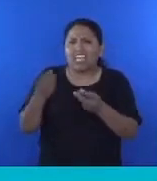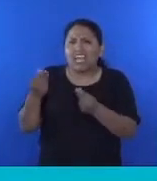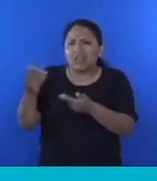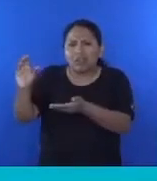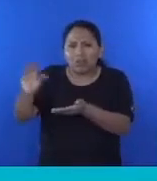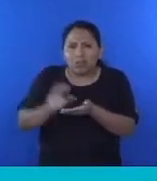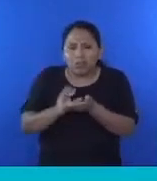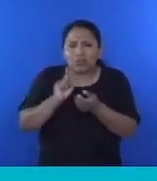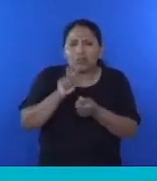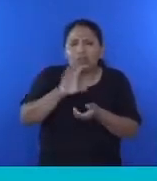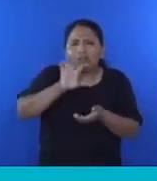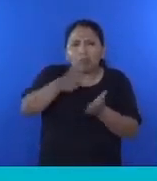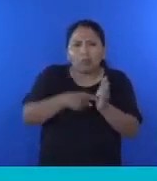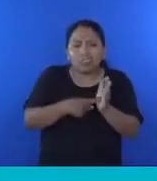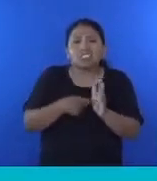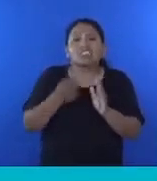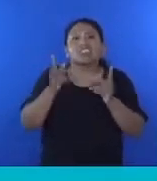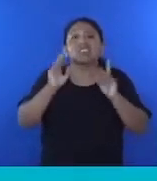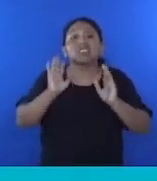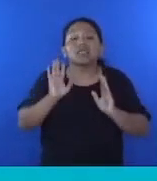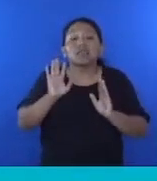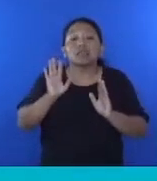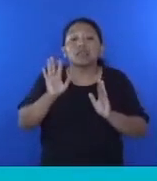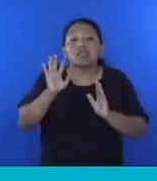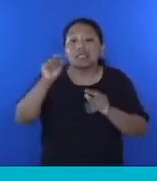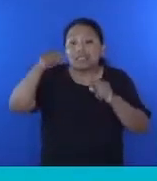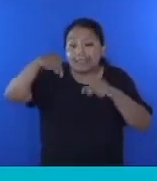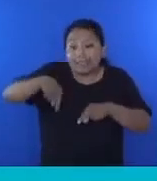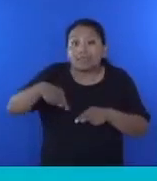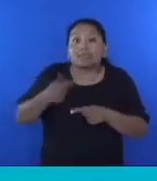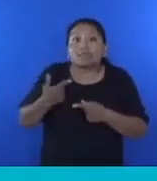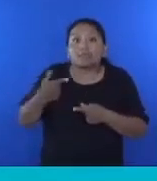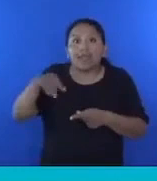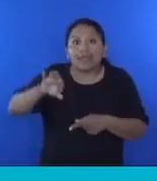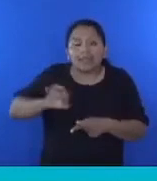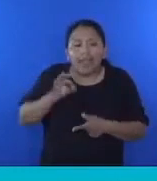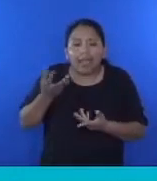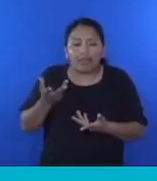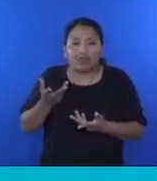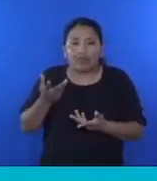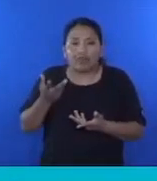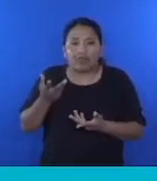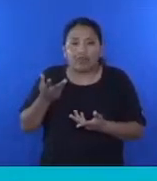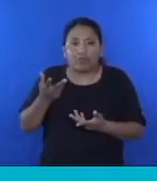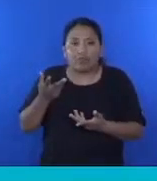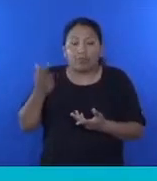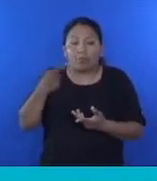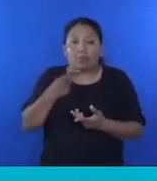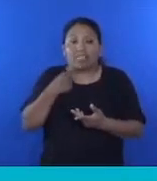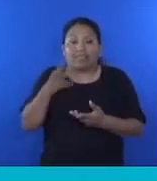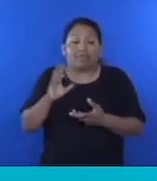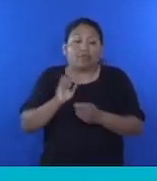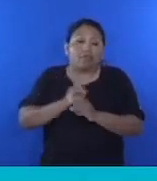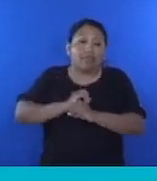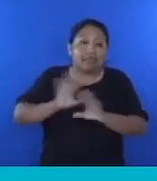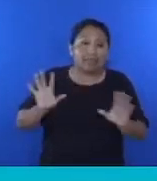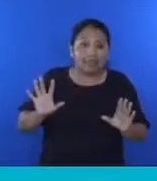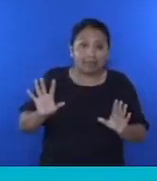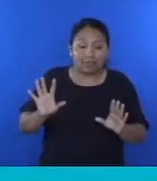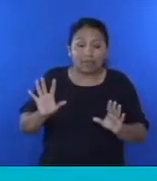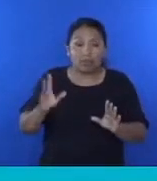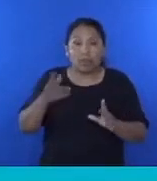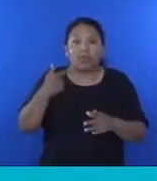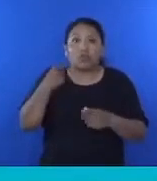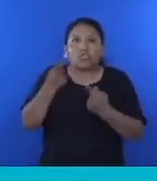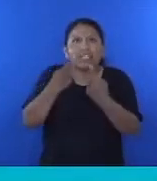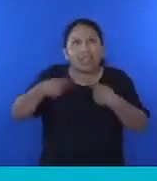recursos que le correspondían a la provincia de Buenos Aires y que además tenía previstos para este año. Porque esa imprevisibilidad genera consecuencias más graves también, cuando uno tiene